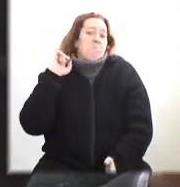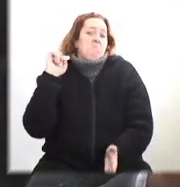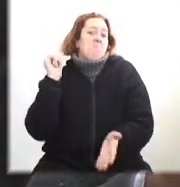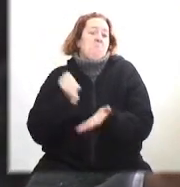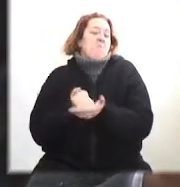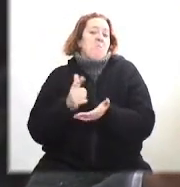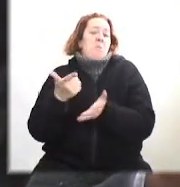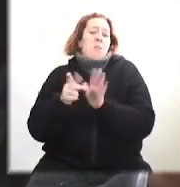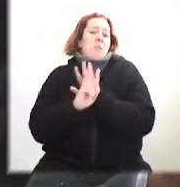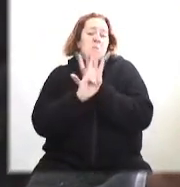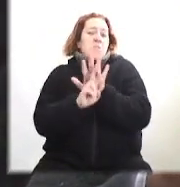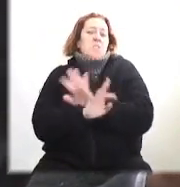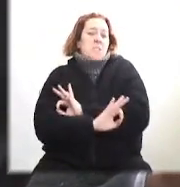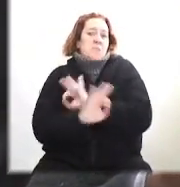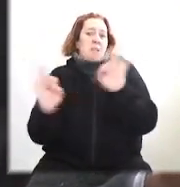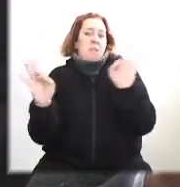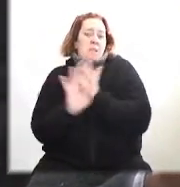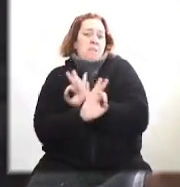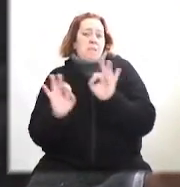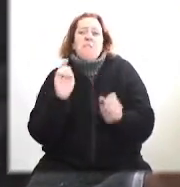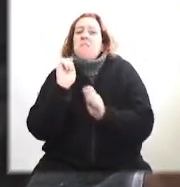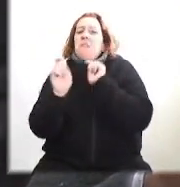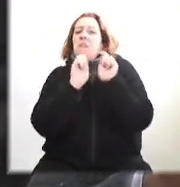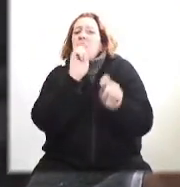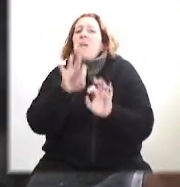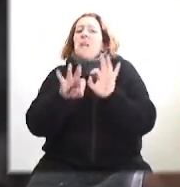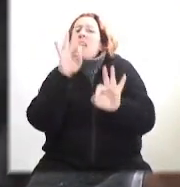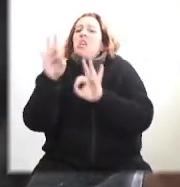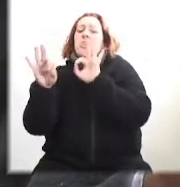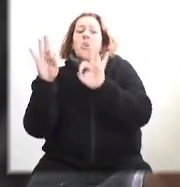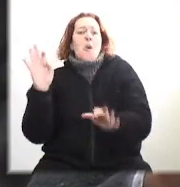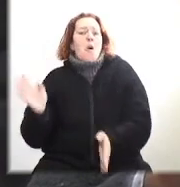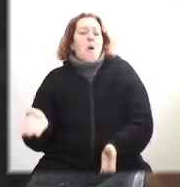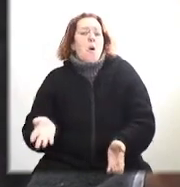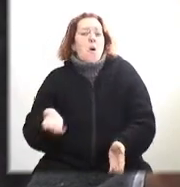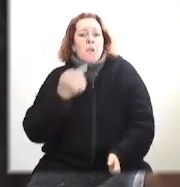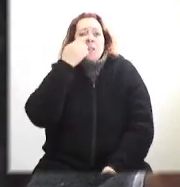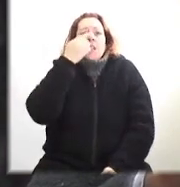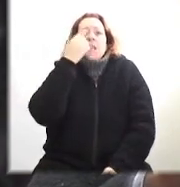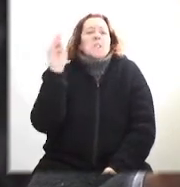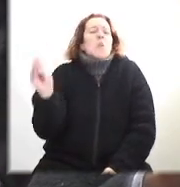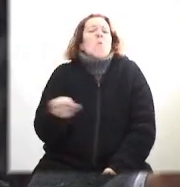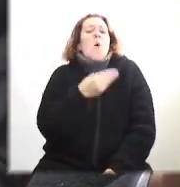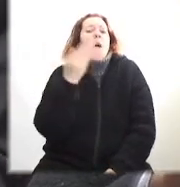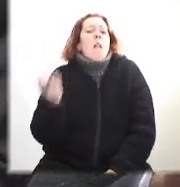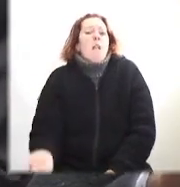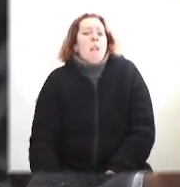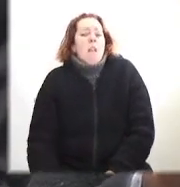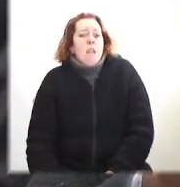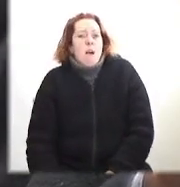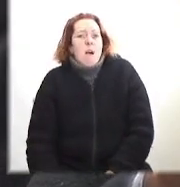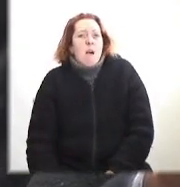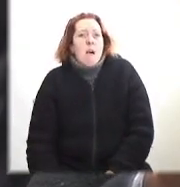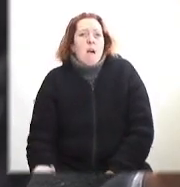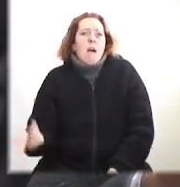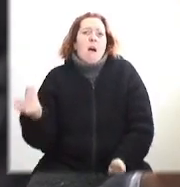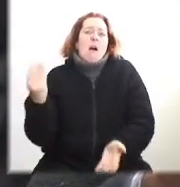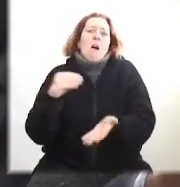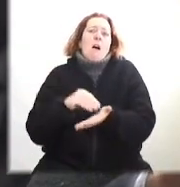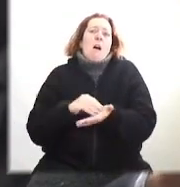no tienen ninguna representatividad. ¿Quién los ha elegido? ¿Qué intereses representan? Aparte de